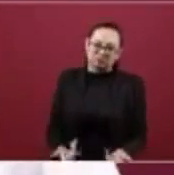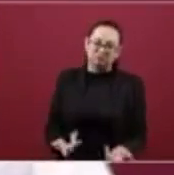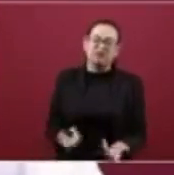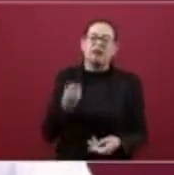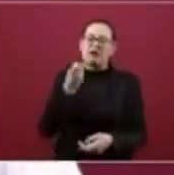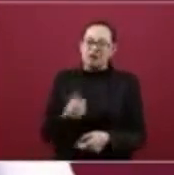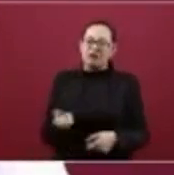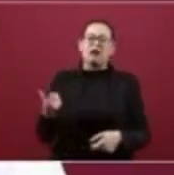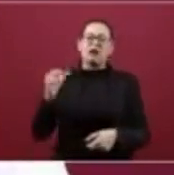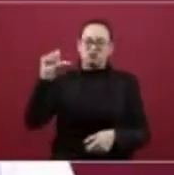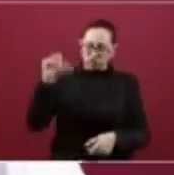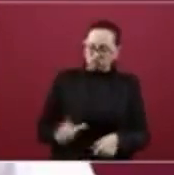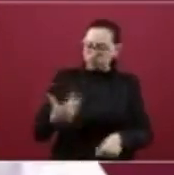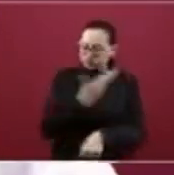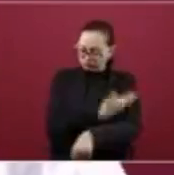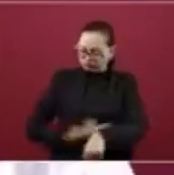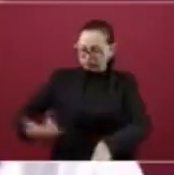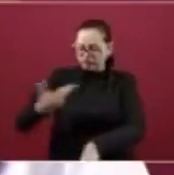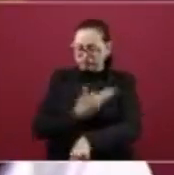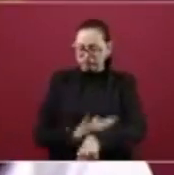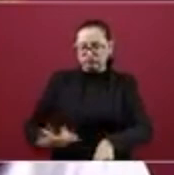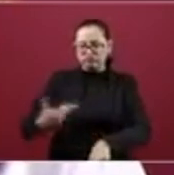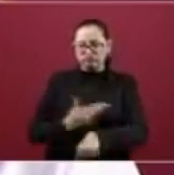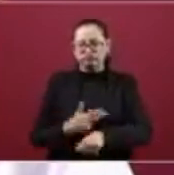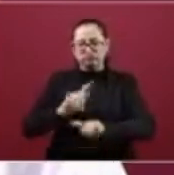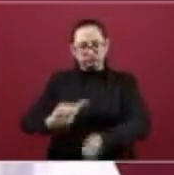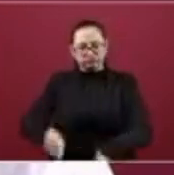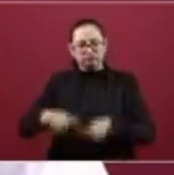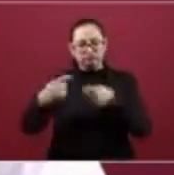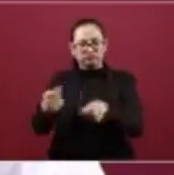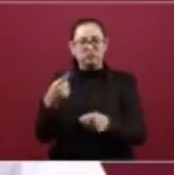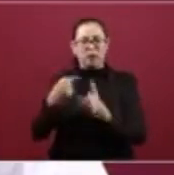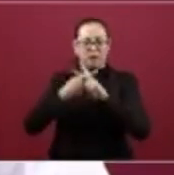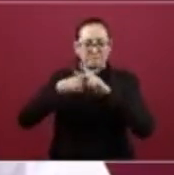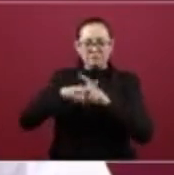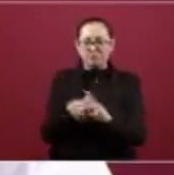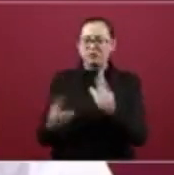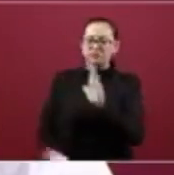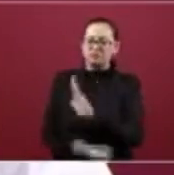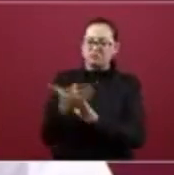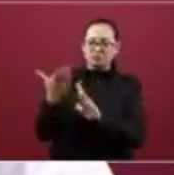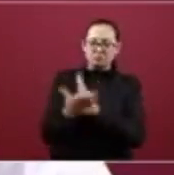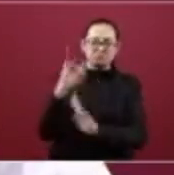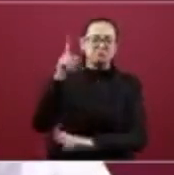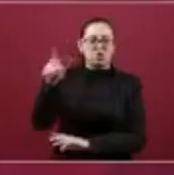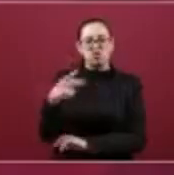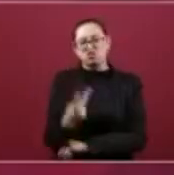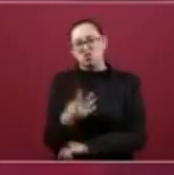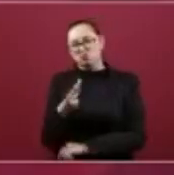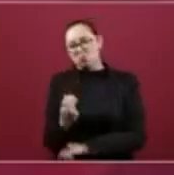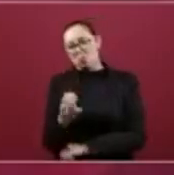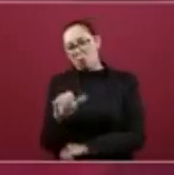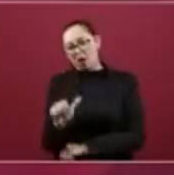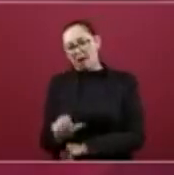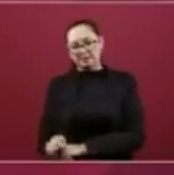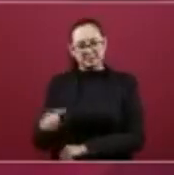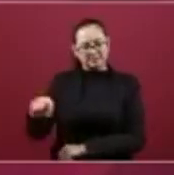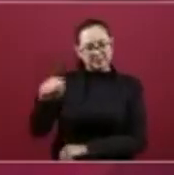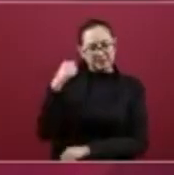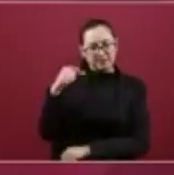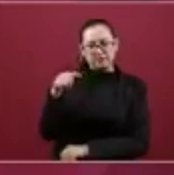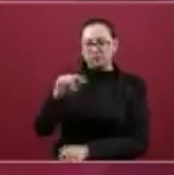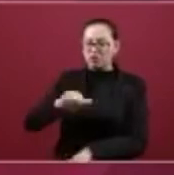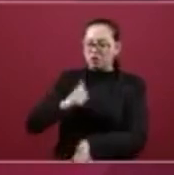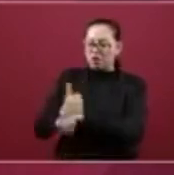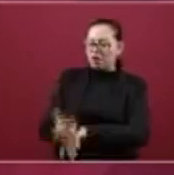Project Manager Construction, que estará la refinería de Dos Bocas, Tabasco, con una